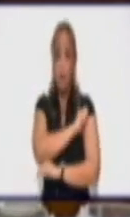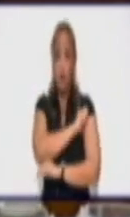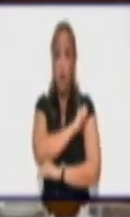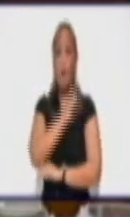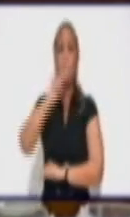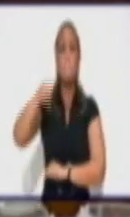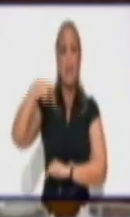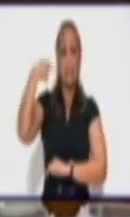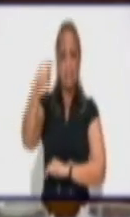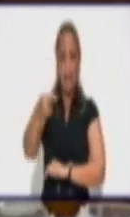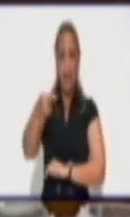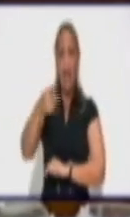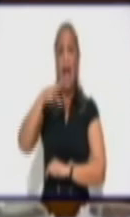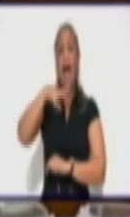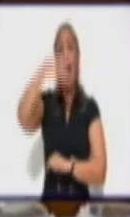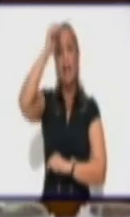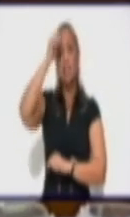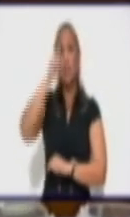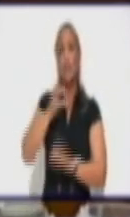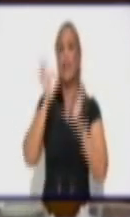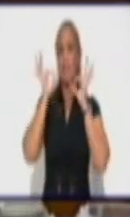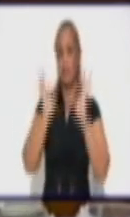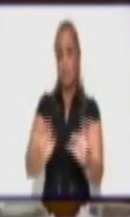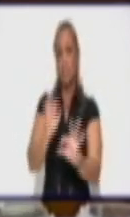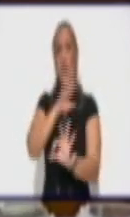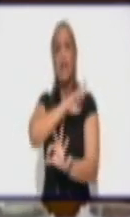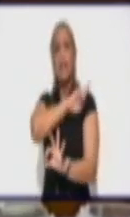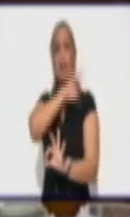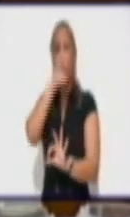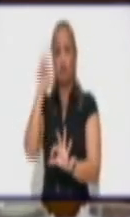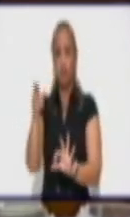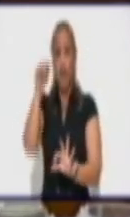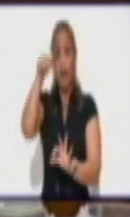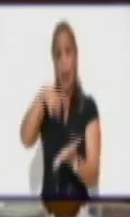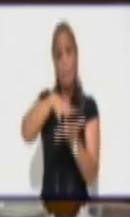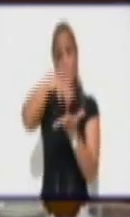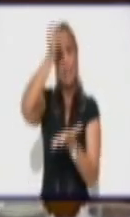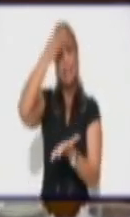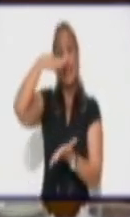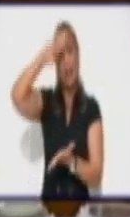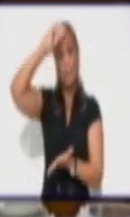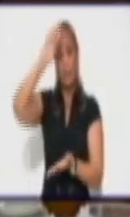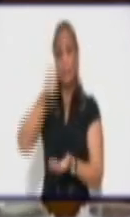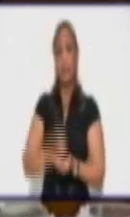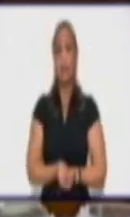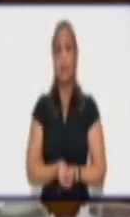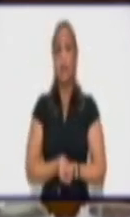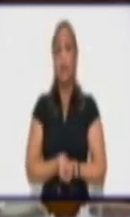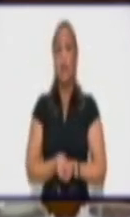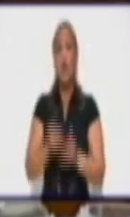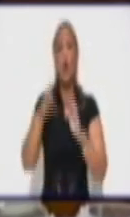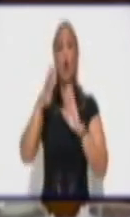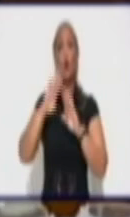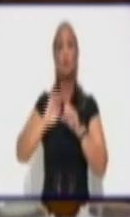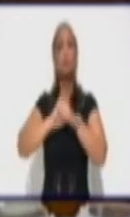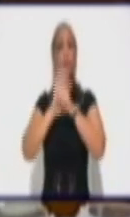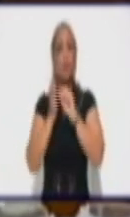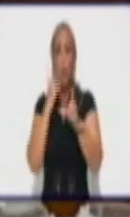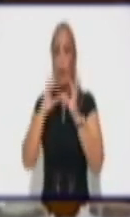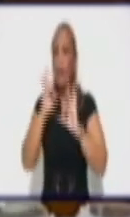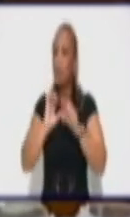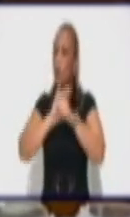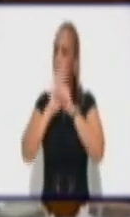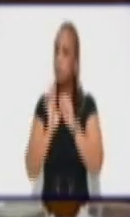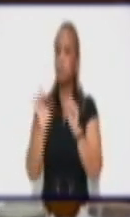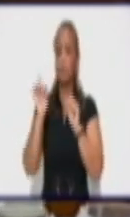de reafirmación revolucionaria en la plaza de la patria con normas de kobe pero con la participación